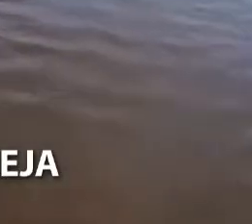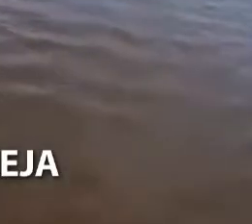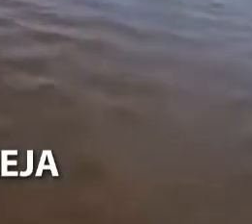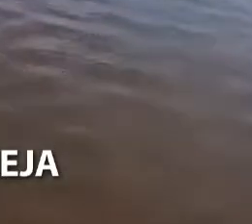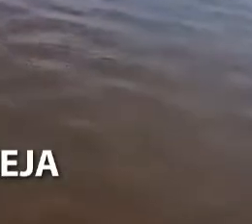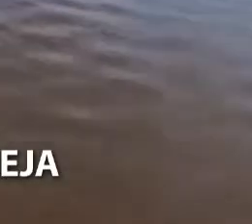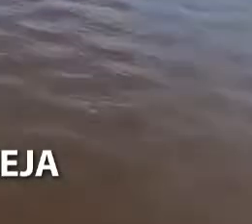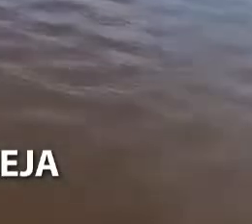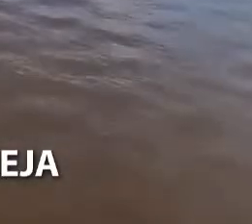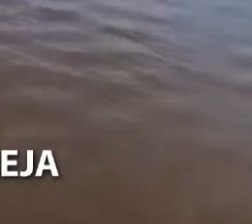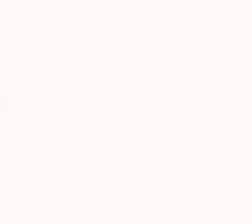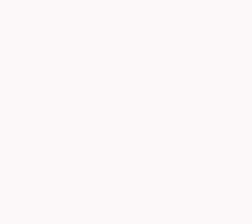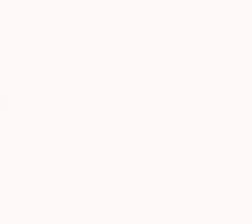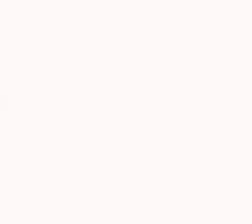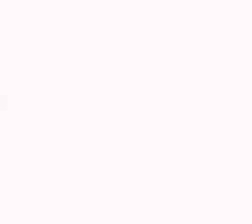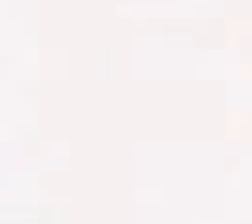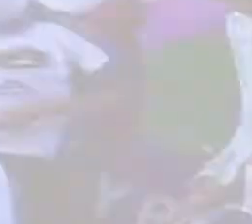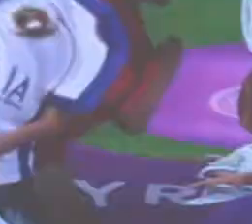Medio.